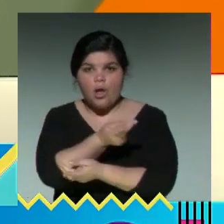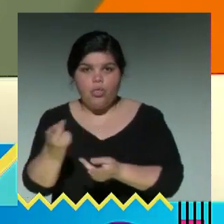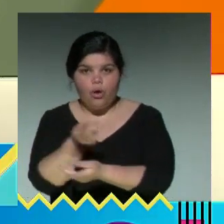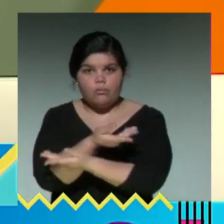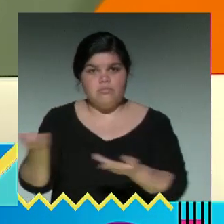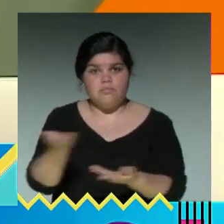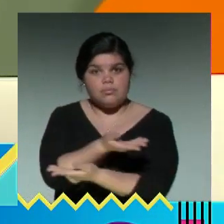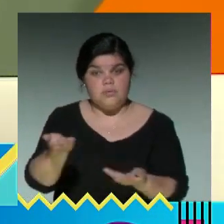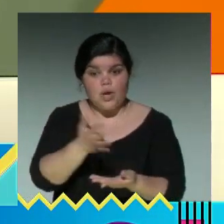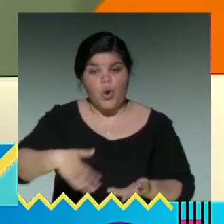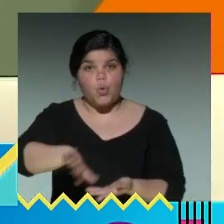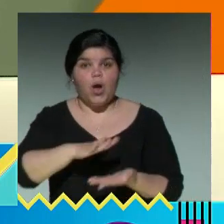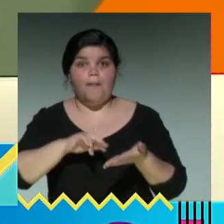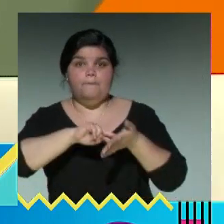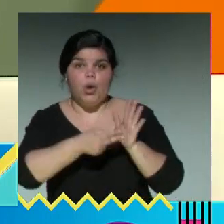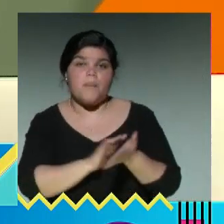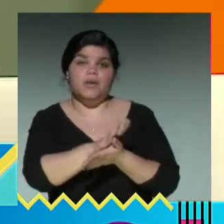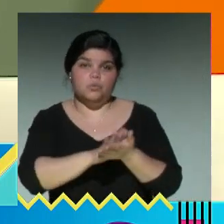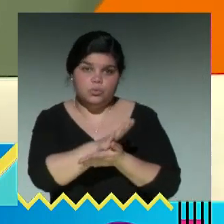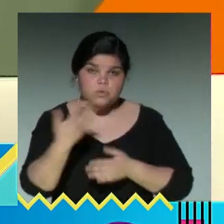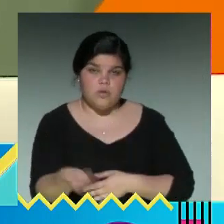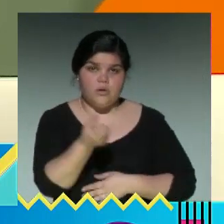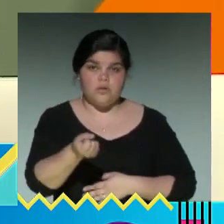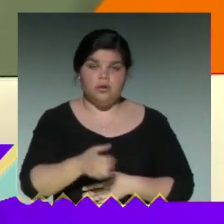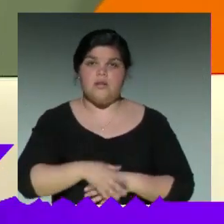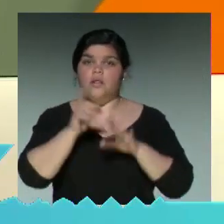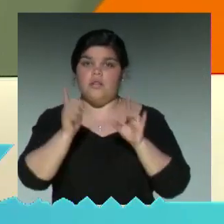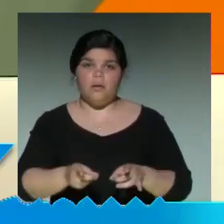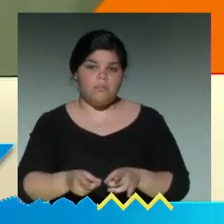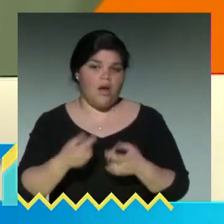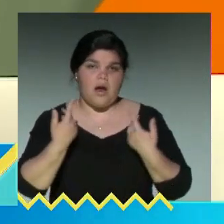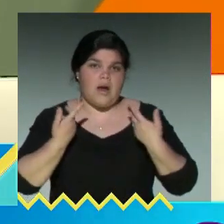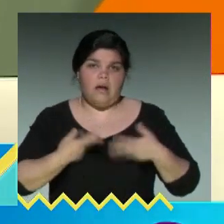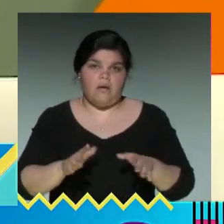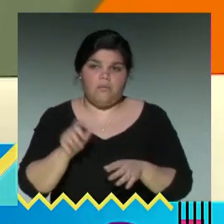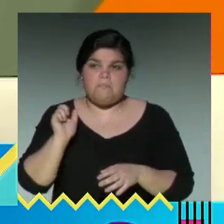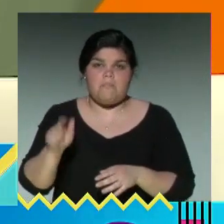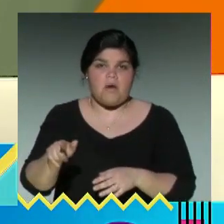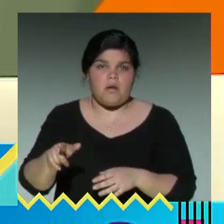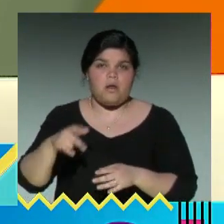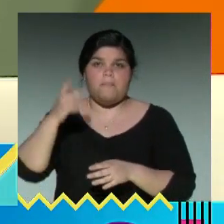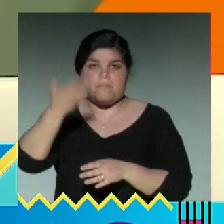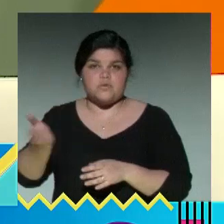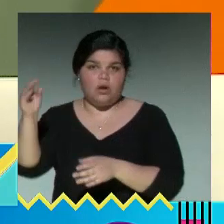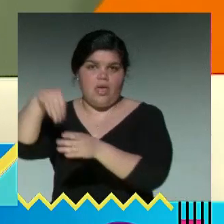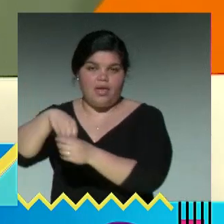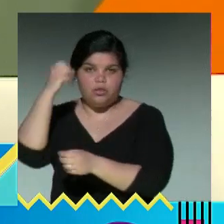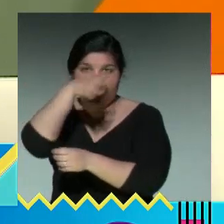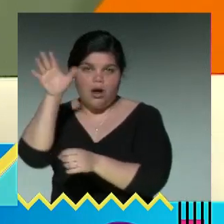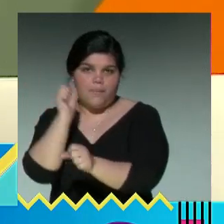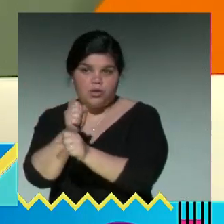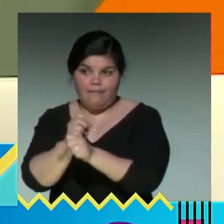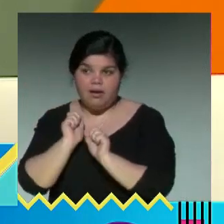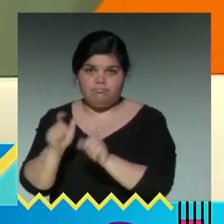el territorio. Todo el conocimiento local, en general, lo tienen los productores o los actores que están en ese territorio, y el